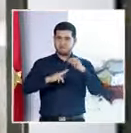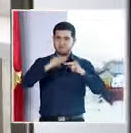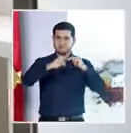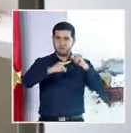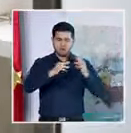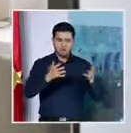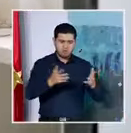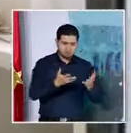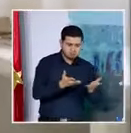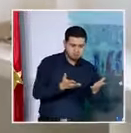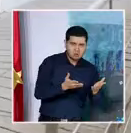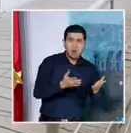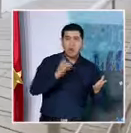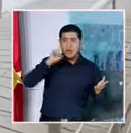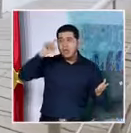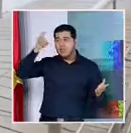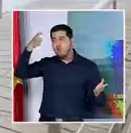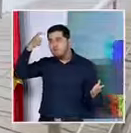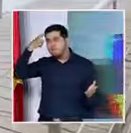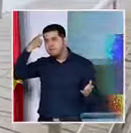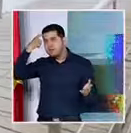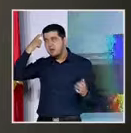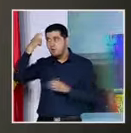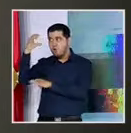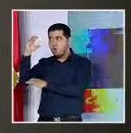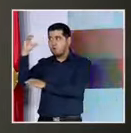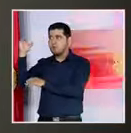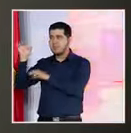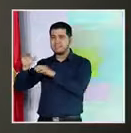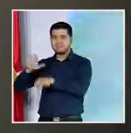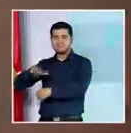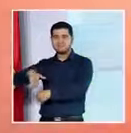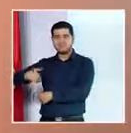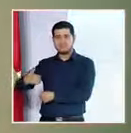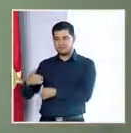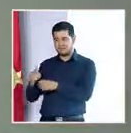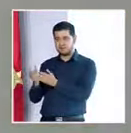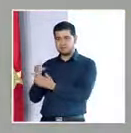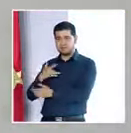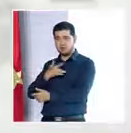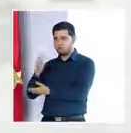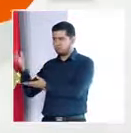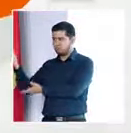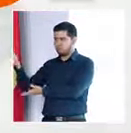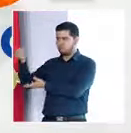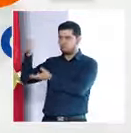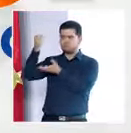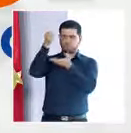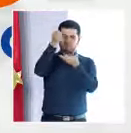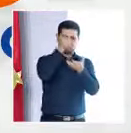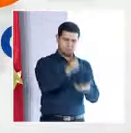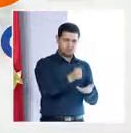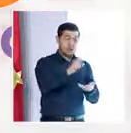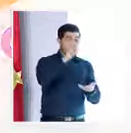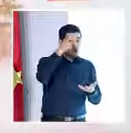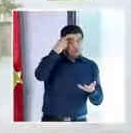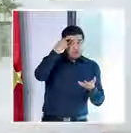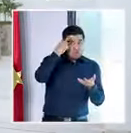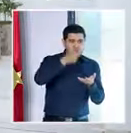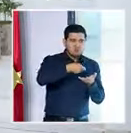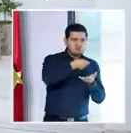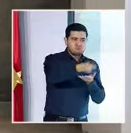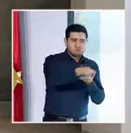fueron asignados recursos del Gobierno Nacional a través del Ministerio de Salud de 38.629 millones de